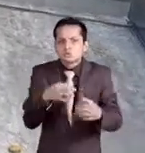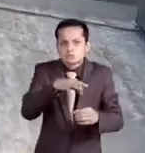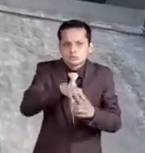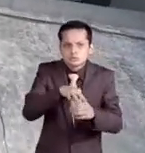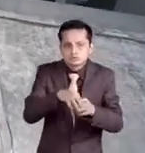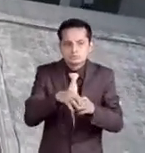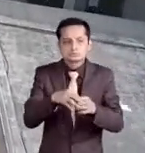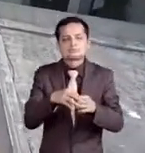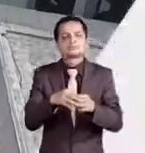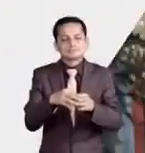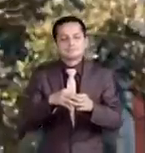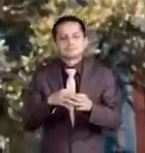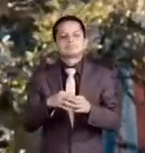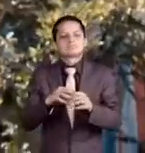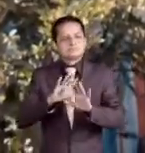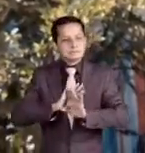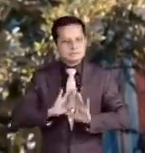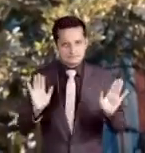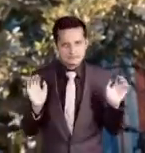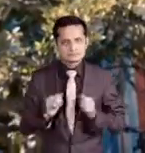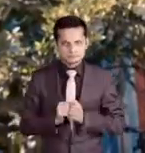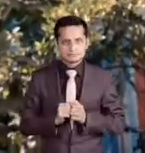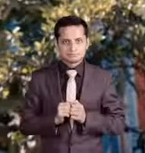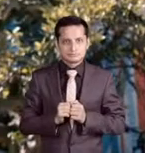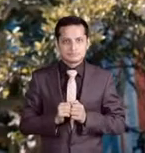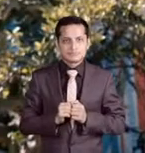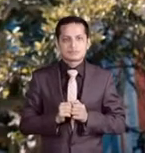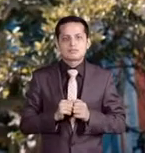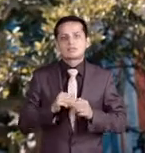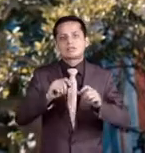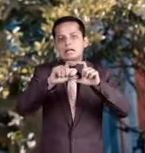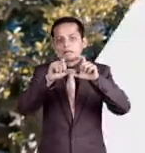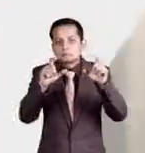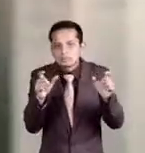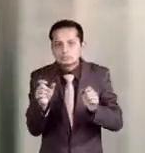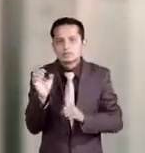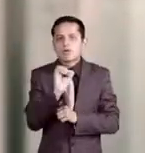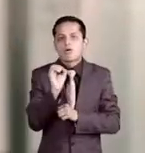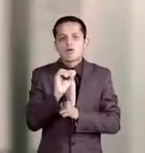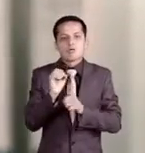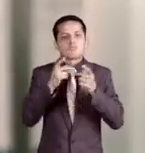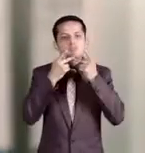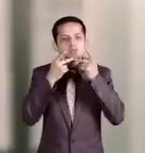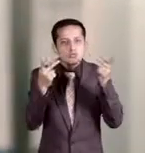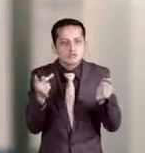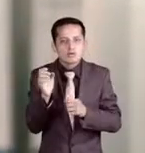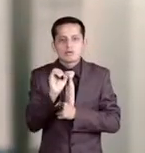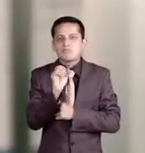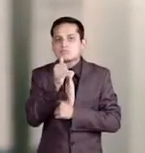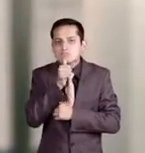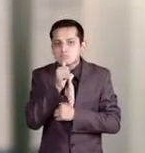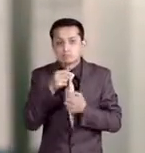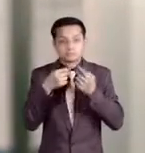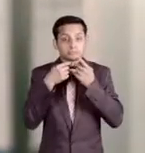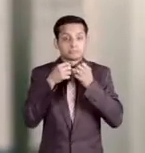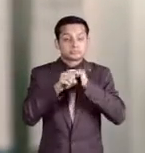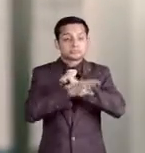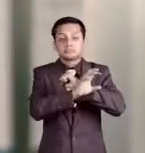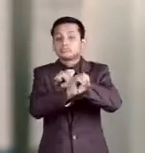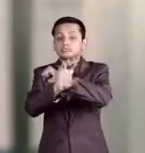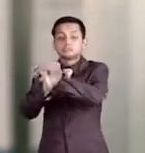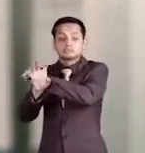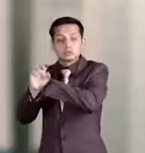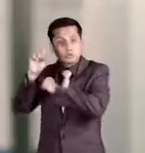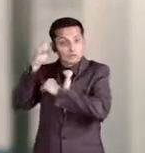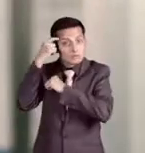y publicitar sobre el proceso electoral de referéndum y consulta popular. Ninguna institución que forme parte del